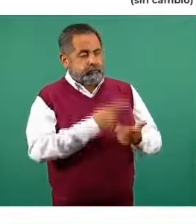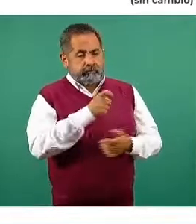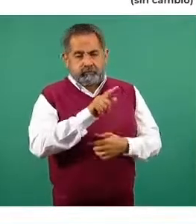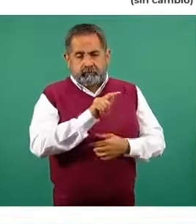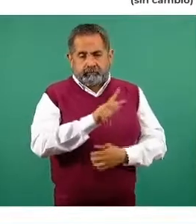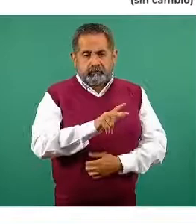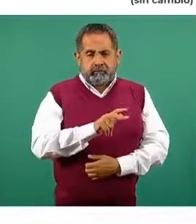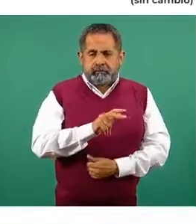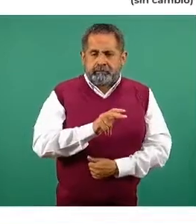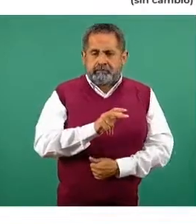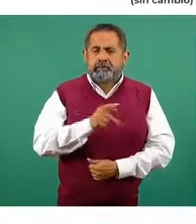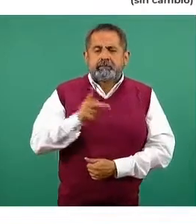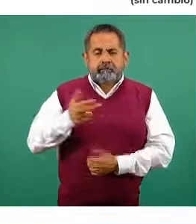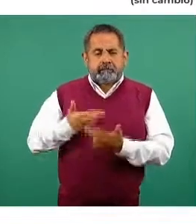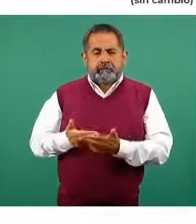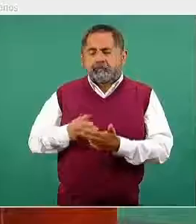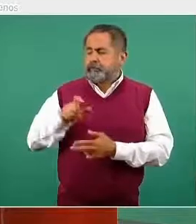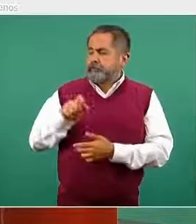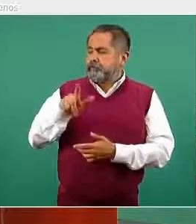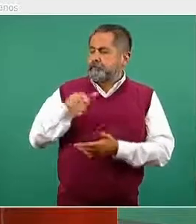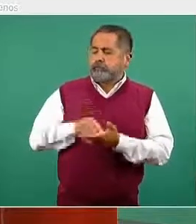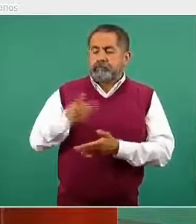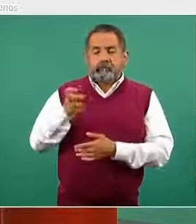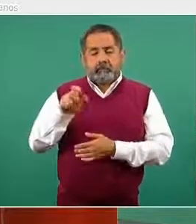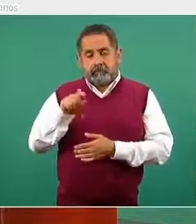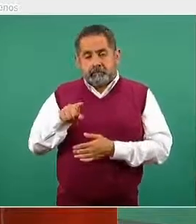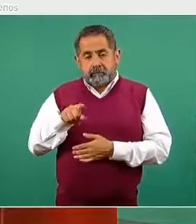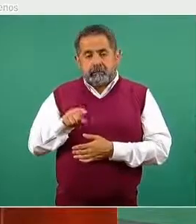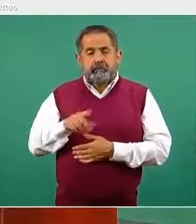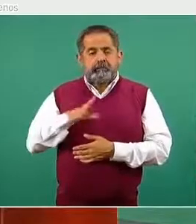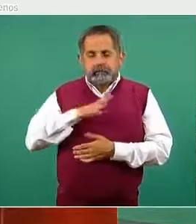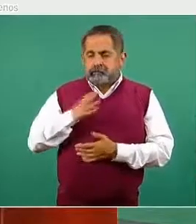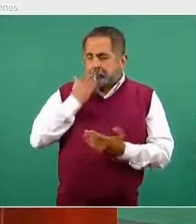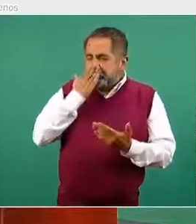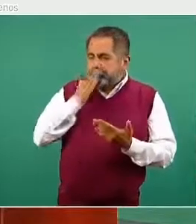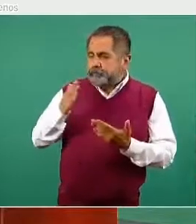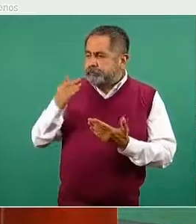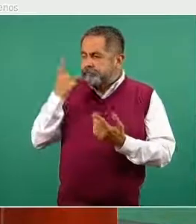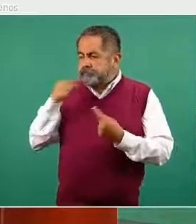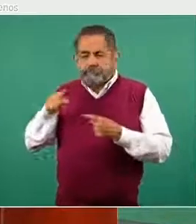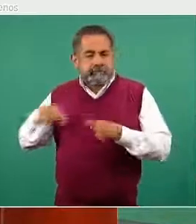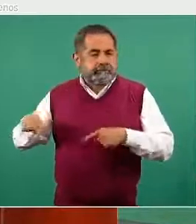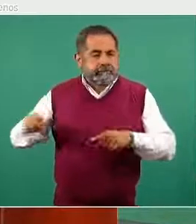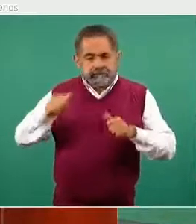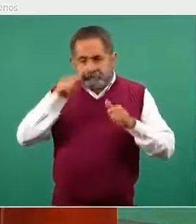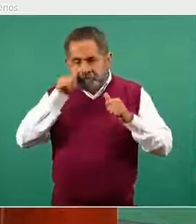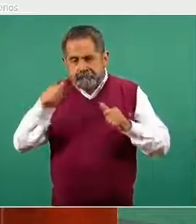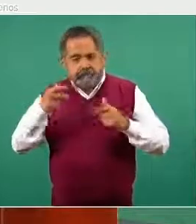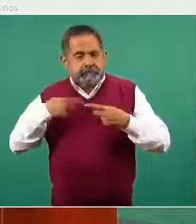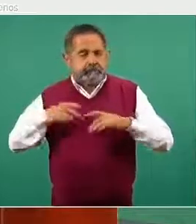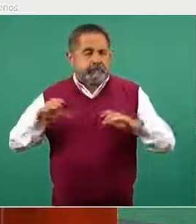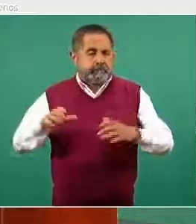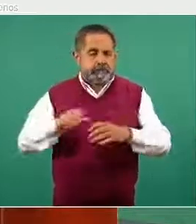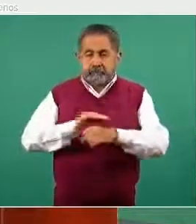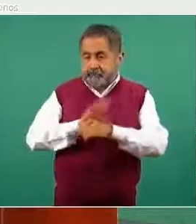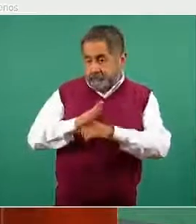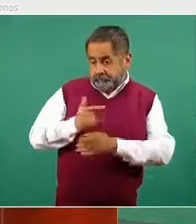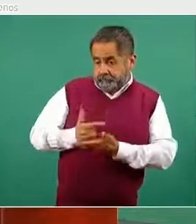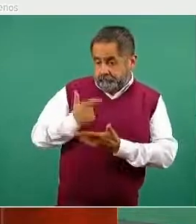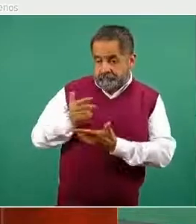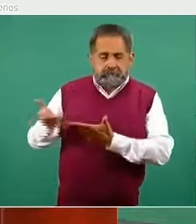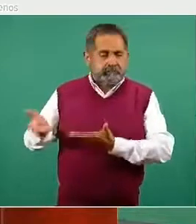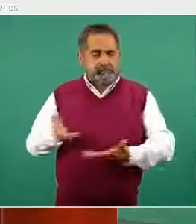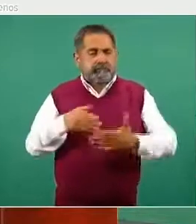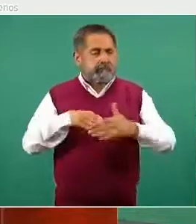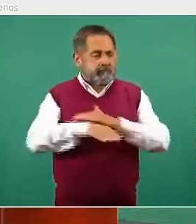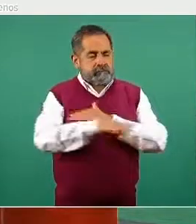31.178 camas que se tienen registrados en la red IRAG para la atención de personas con cuadros graves